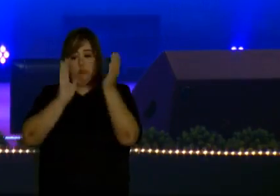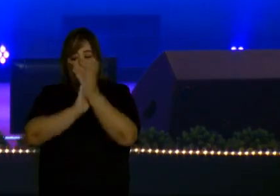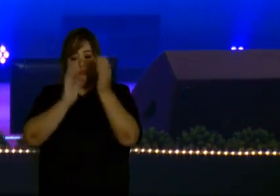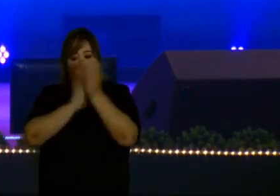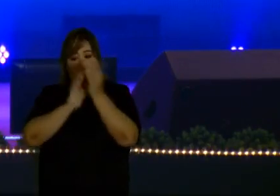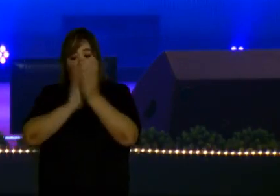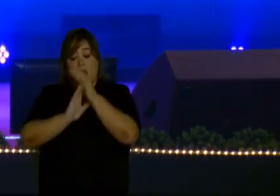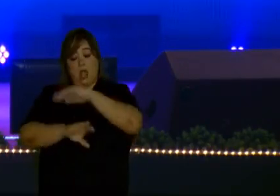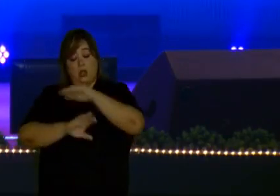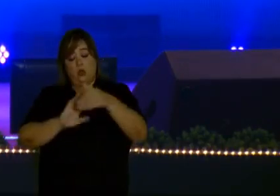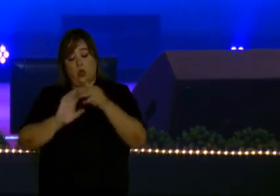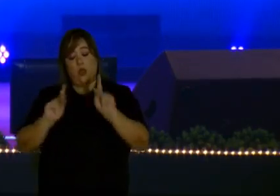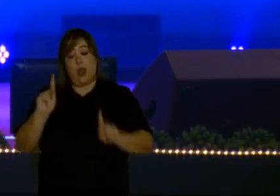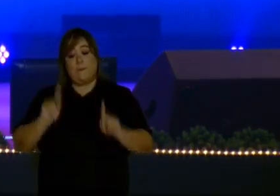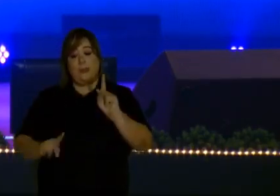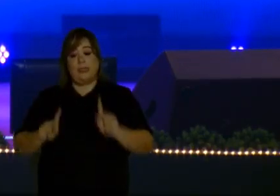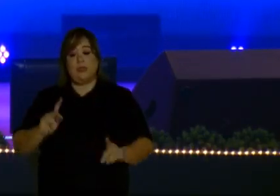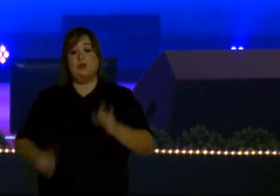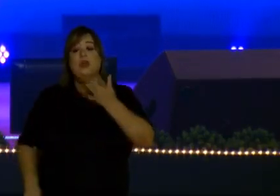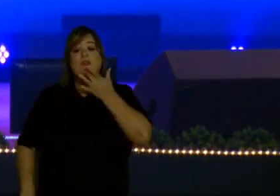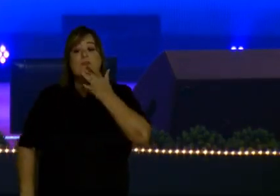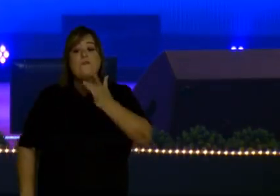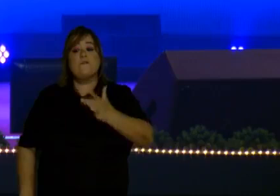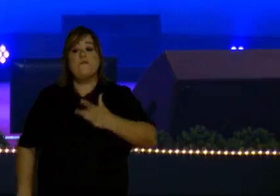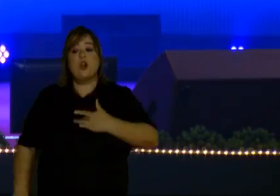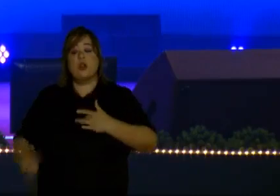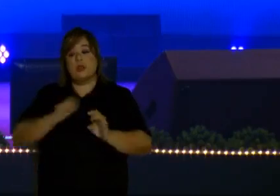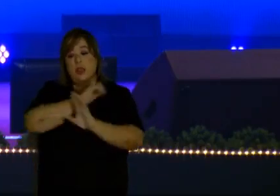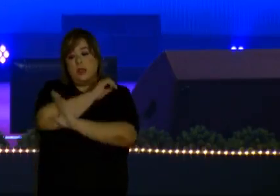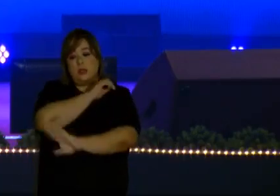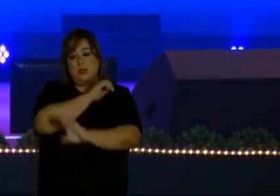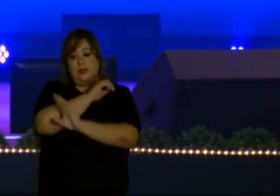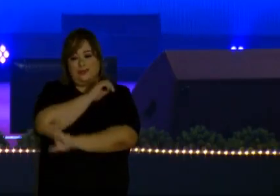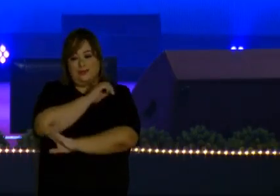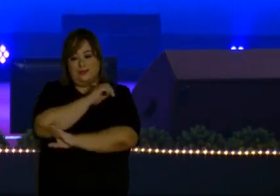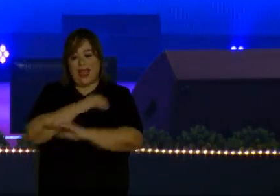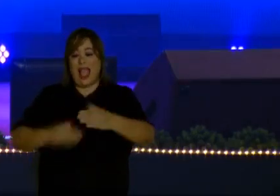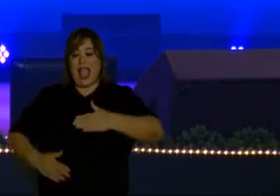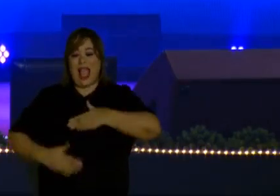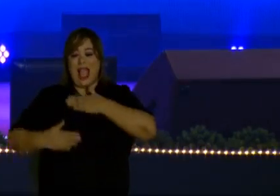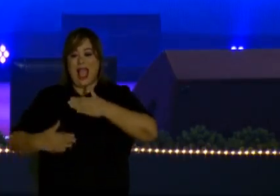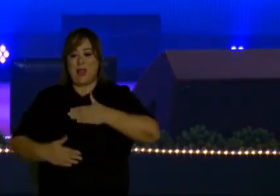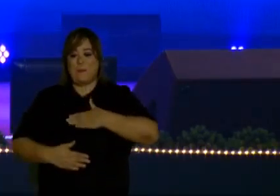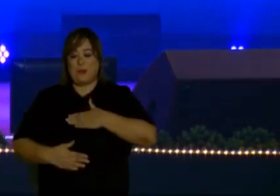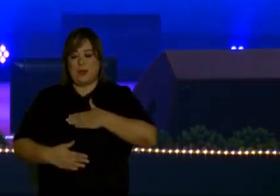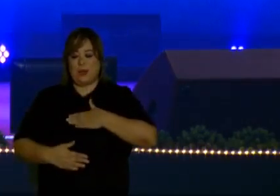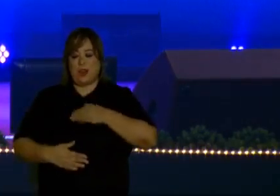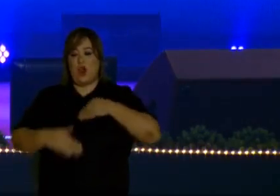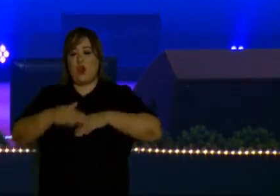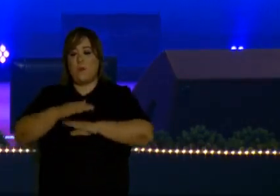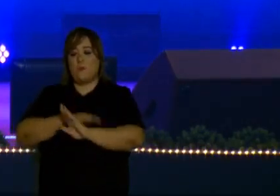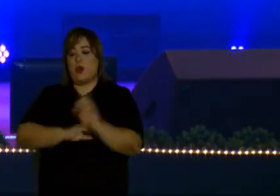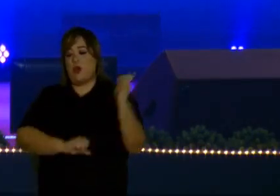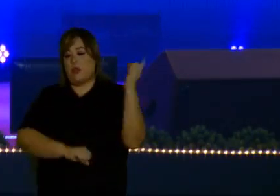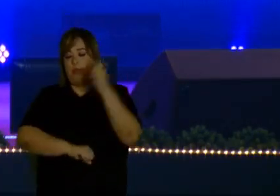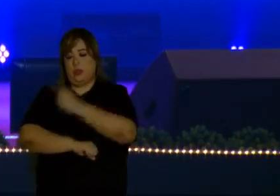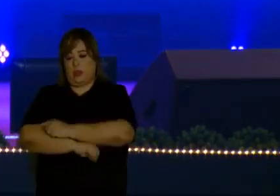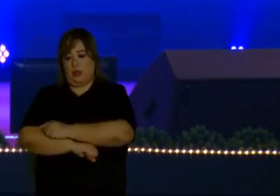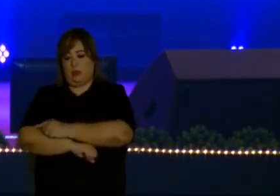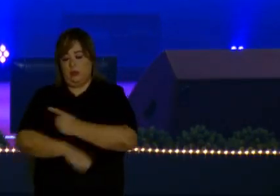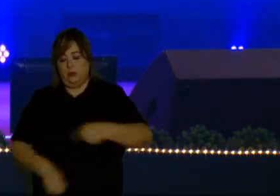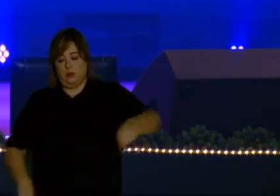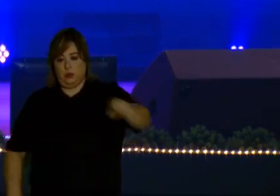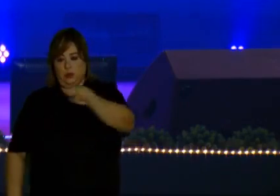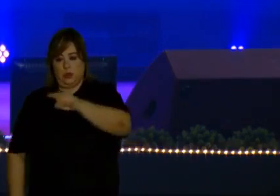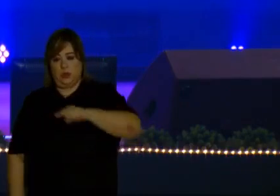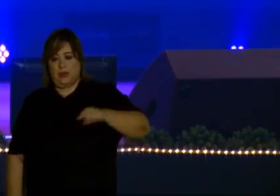los cumpleañeros de septiembre. Amén. Happy birthday to you. Feliz cumpleaños a ti. Imagínese que se lo cante